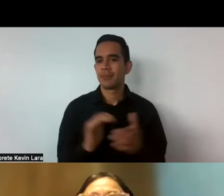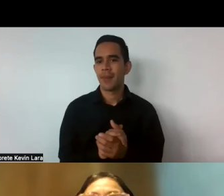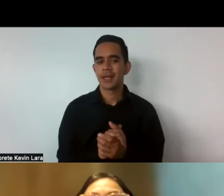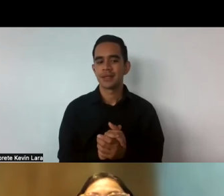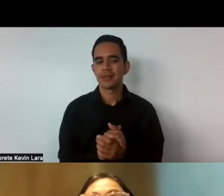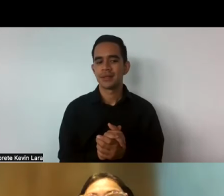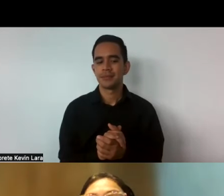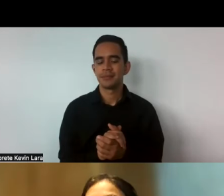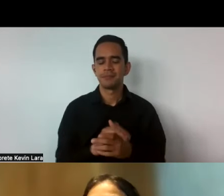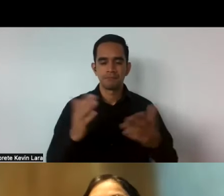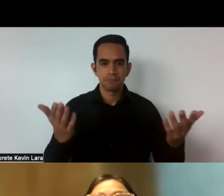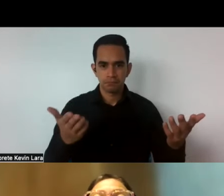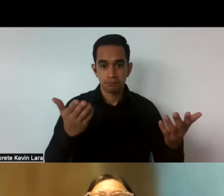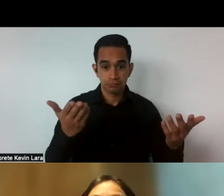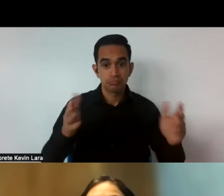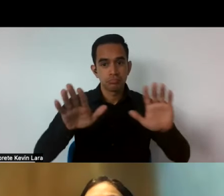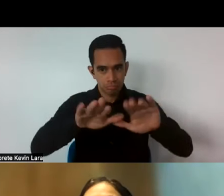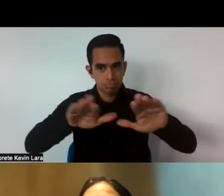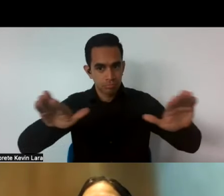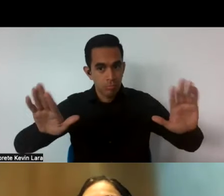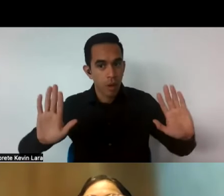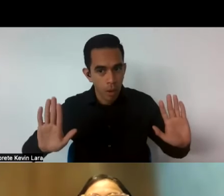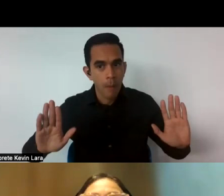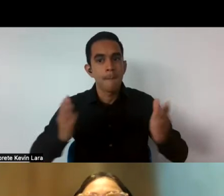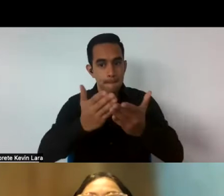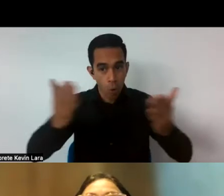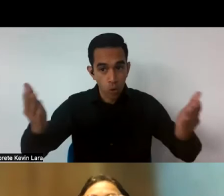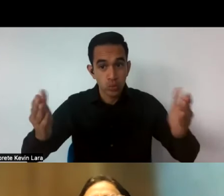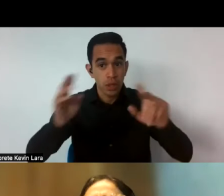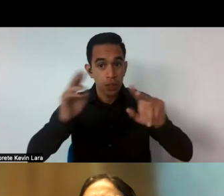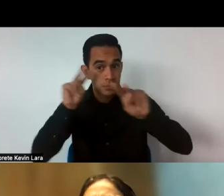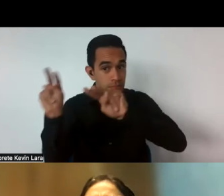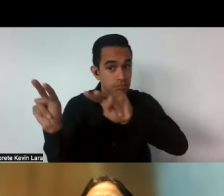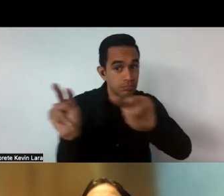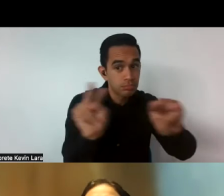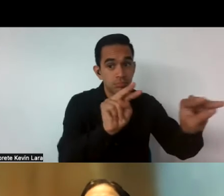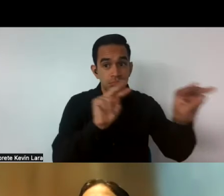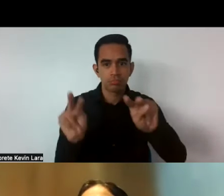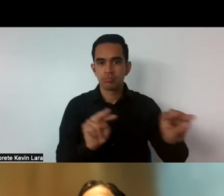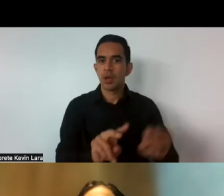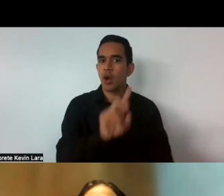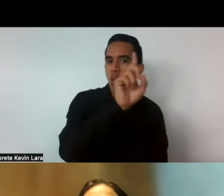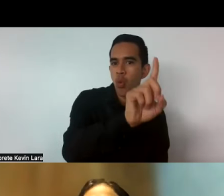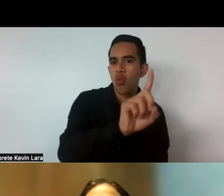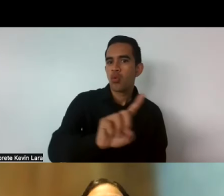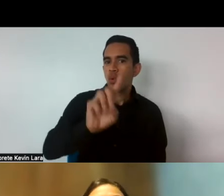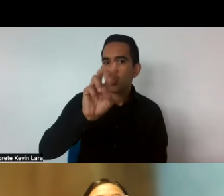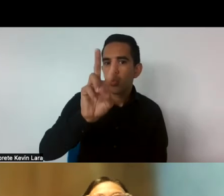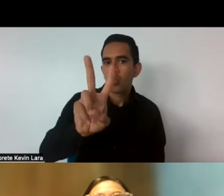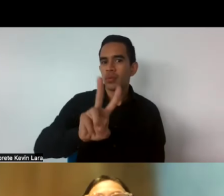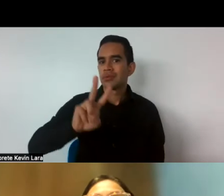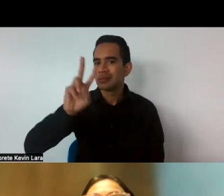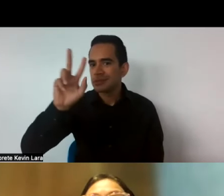¿Cuál es la imagen? Y perdónenme porque ustedes están viendo todo. A ver, la 1, la 2, la 3.